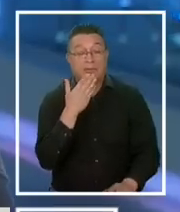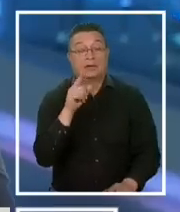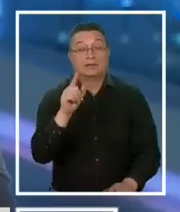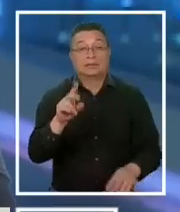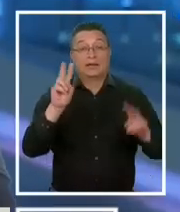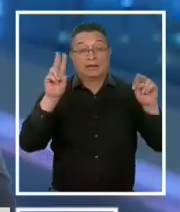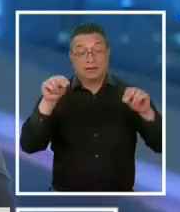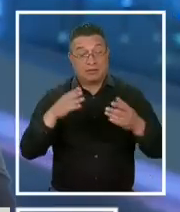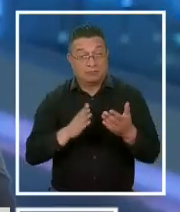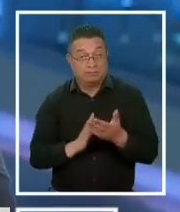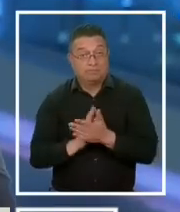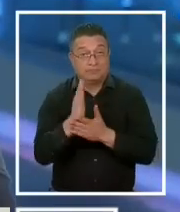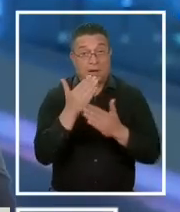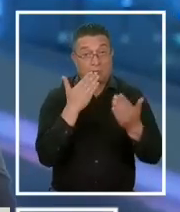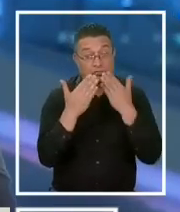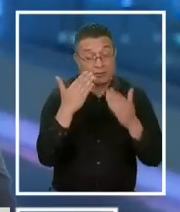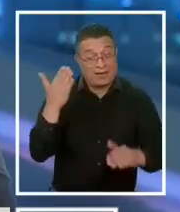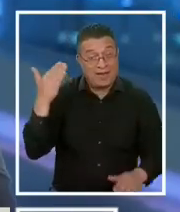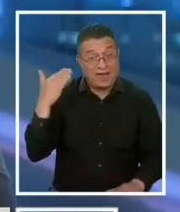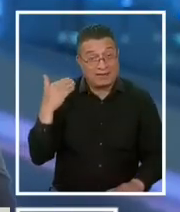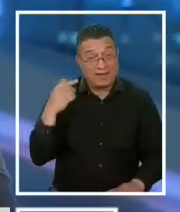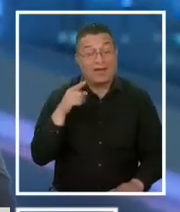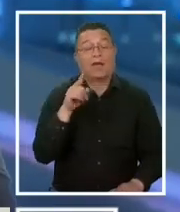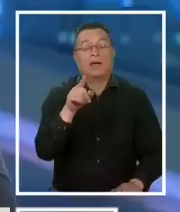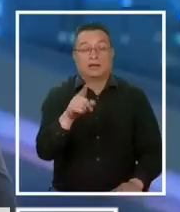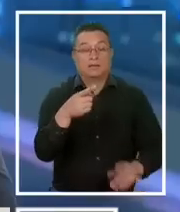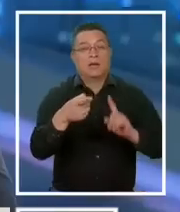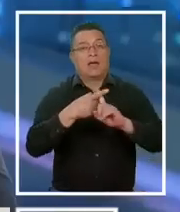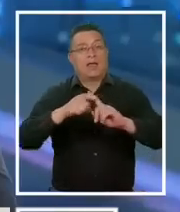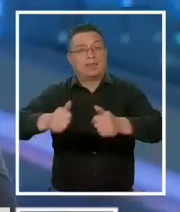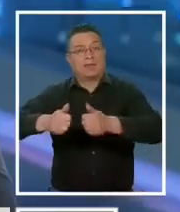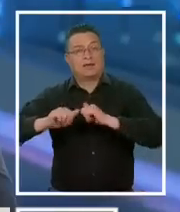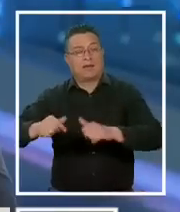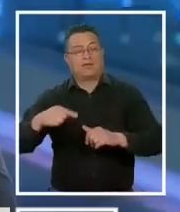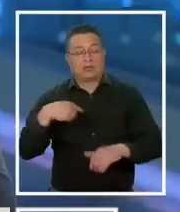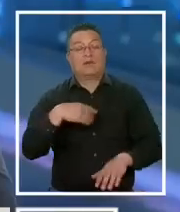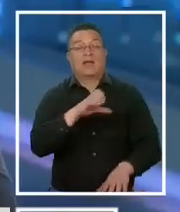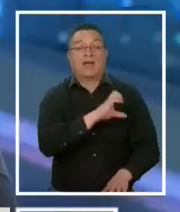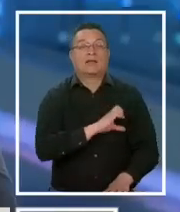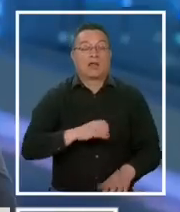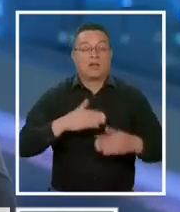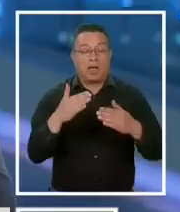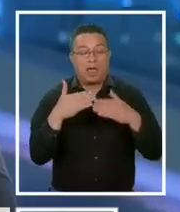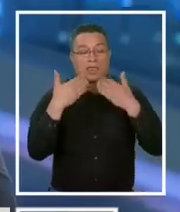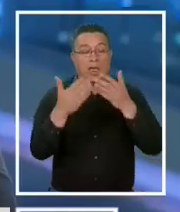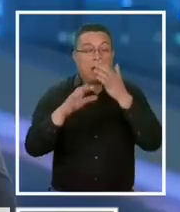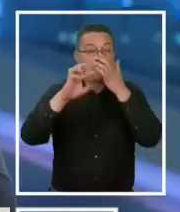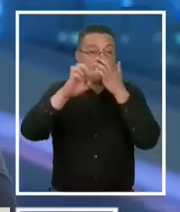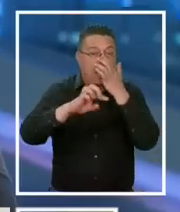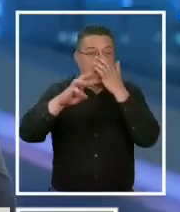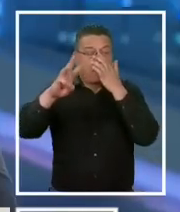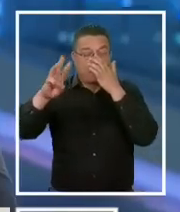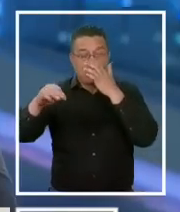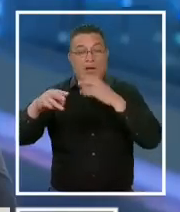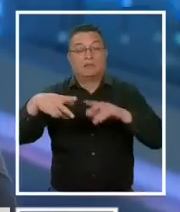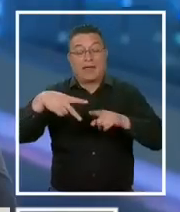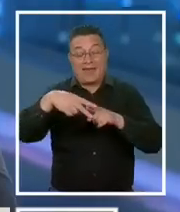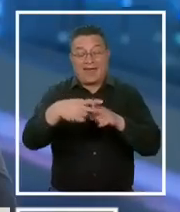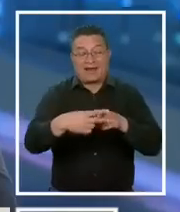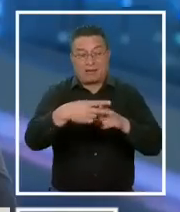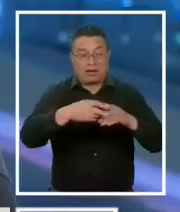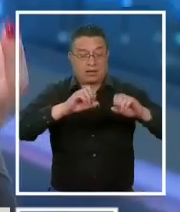del caso con el que partíamos la entrevista una de los desafíos que tiene el Estado es entregar a los papás y a las mamás mejores herramientas para criar